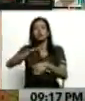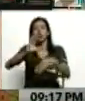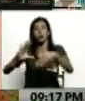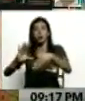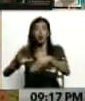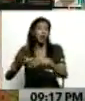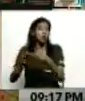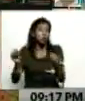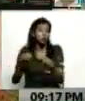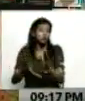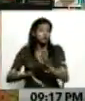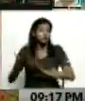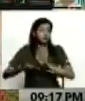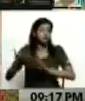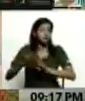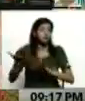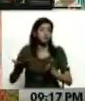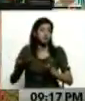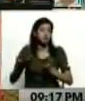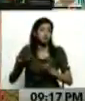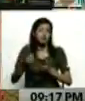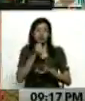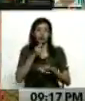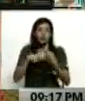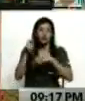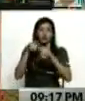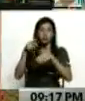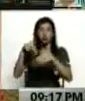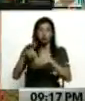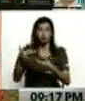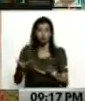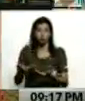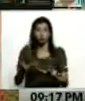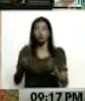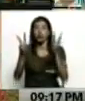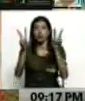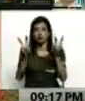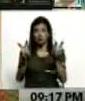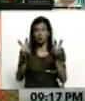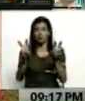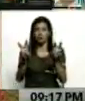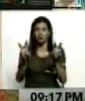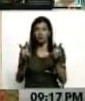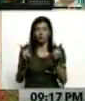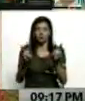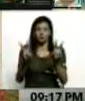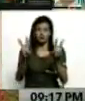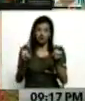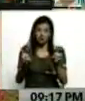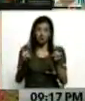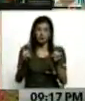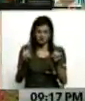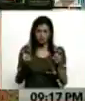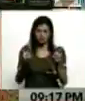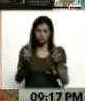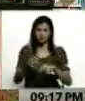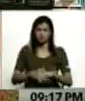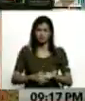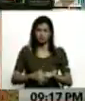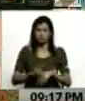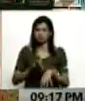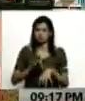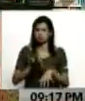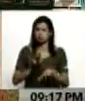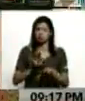allá todos se le van a ir para allá es es un tema mire que uno uno debe verlo